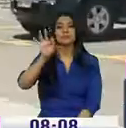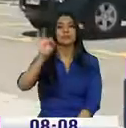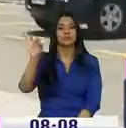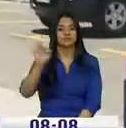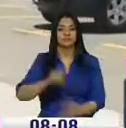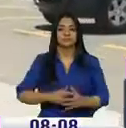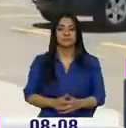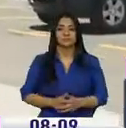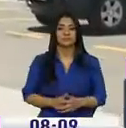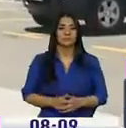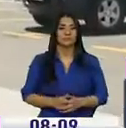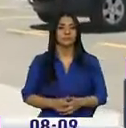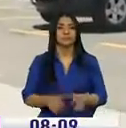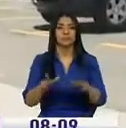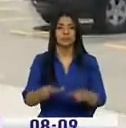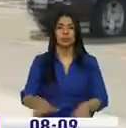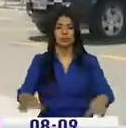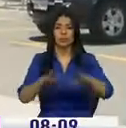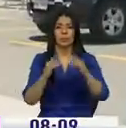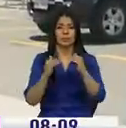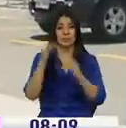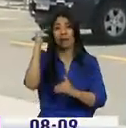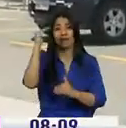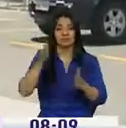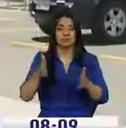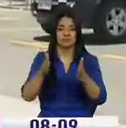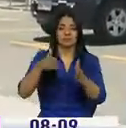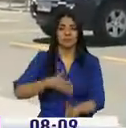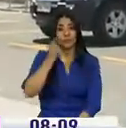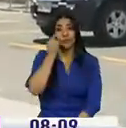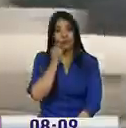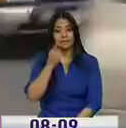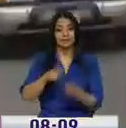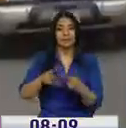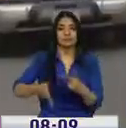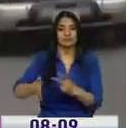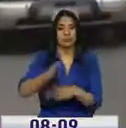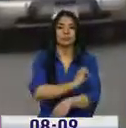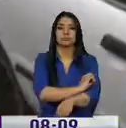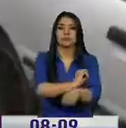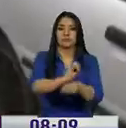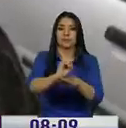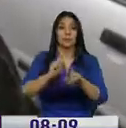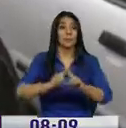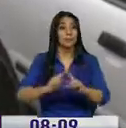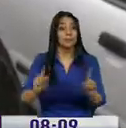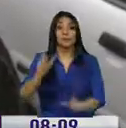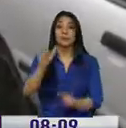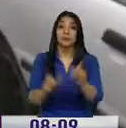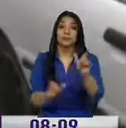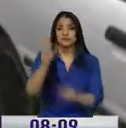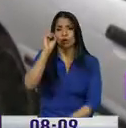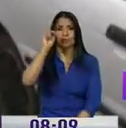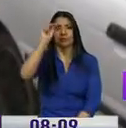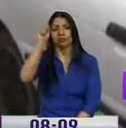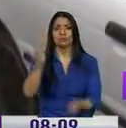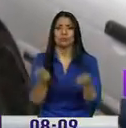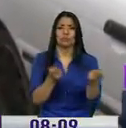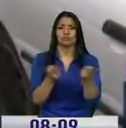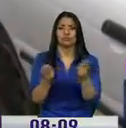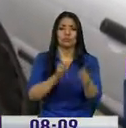5.399. Los puntos más conflictivos, que es la Simón Bolívar, la Mariscal Sucre. Sin embargo, las opiniones de la ciudadanía sobre los controles